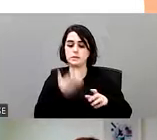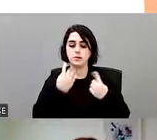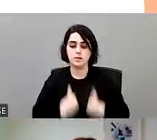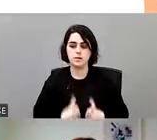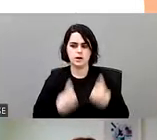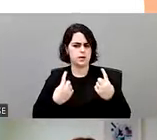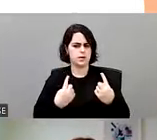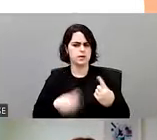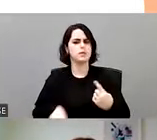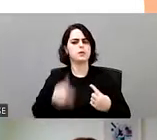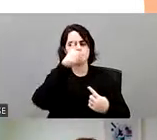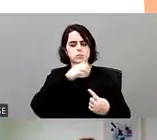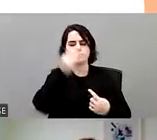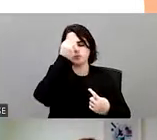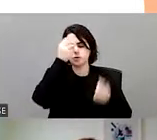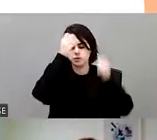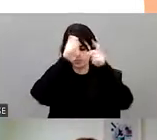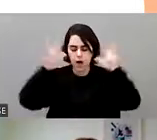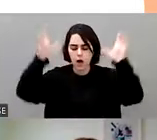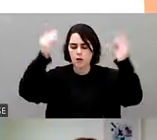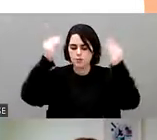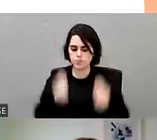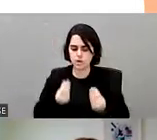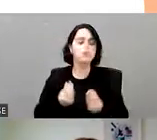ella se queda con ellas en su cabeza. Estamos creando